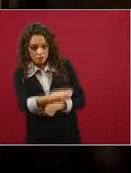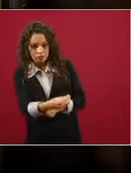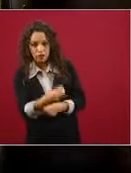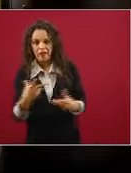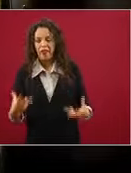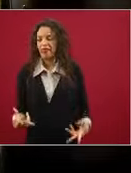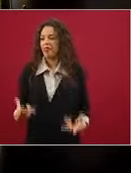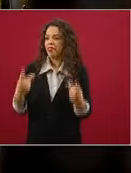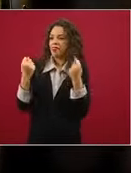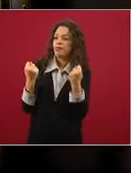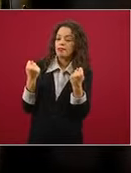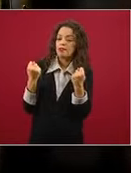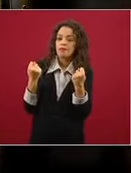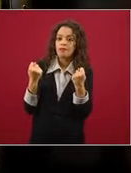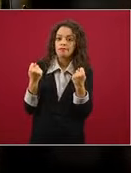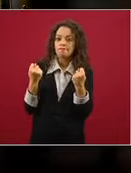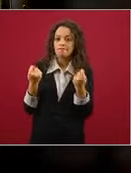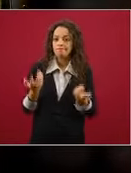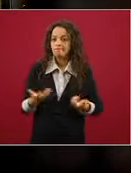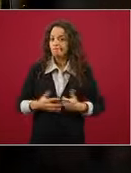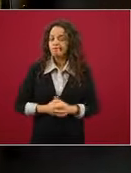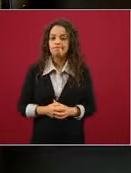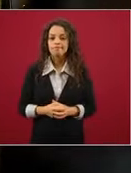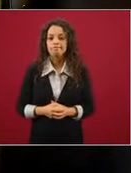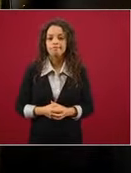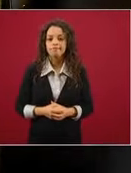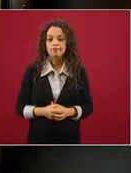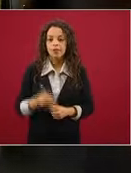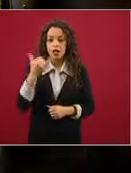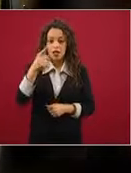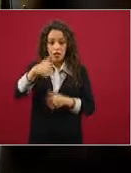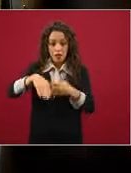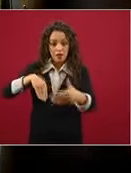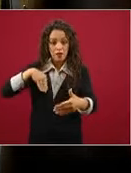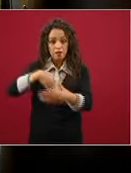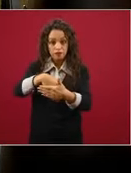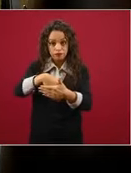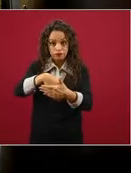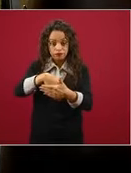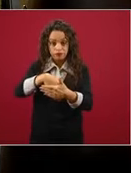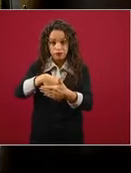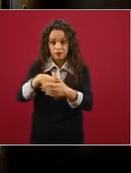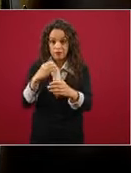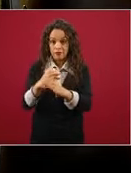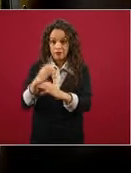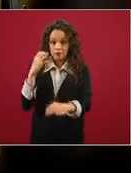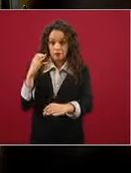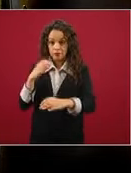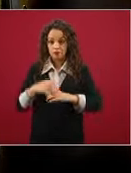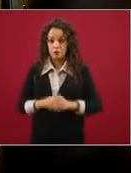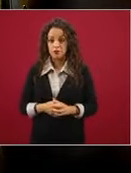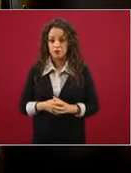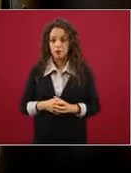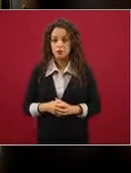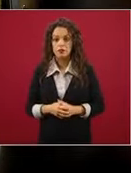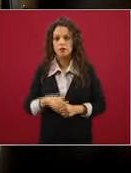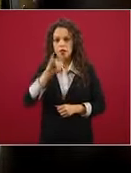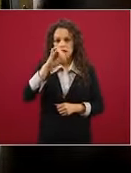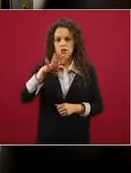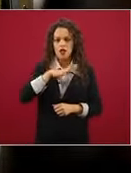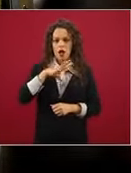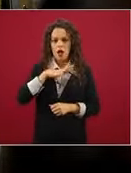hago lo que es. Y en la terminal, en una de las terminales, sí están las